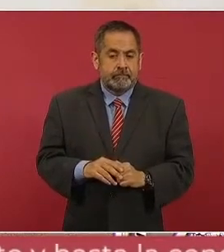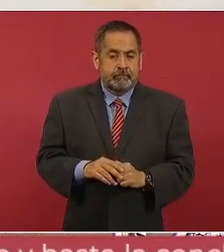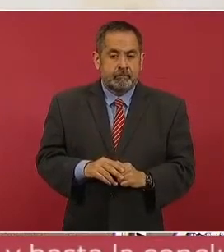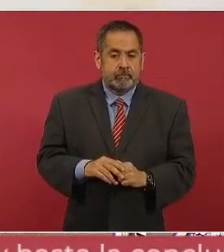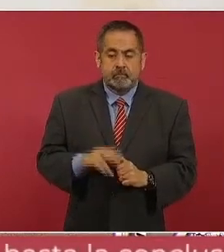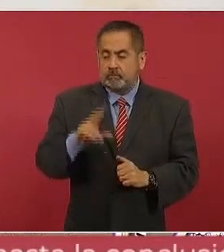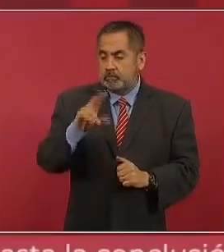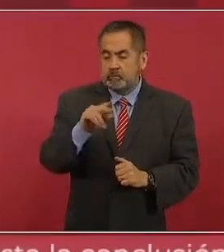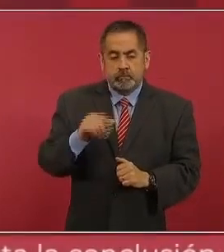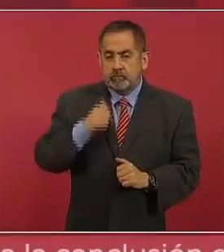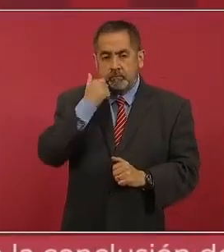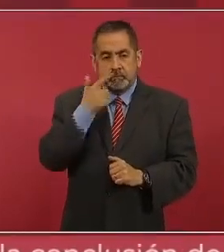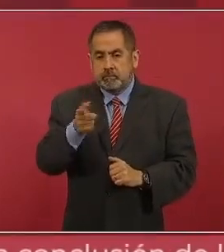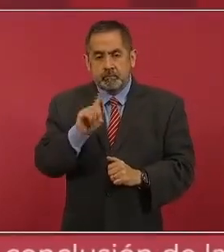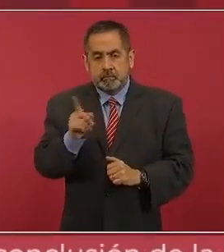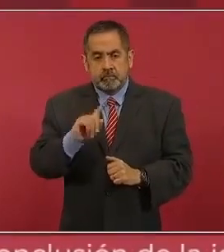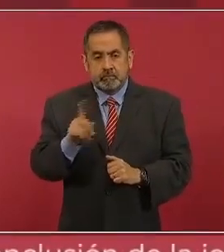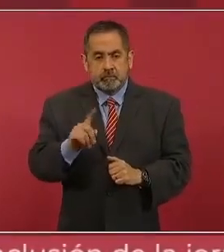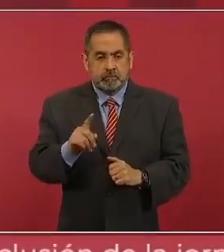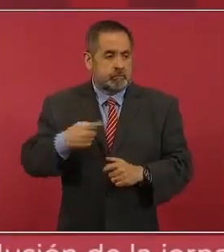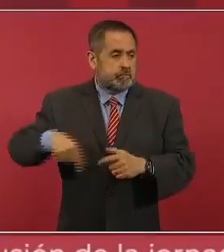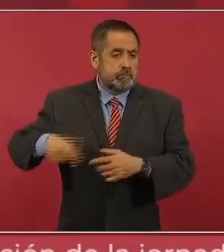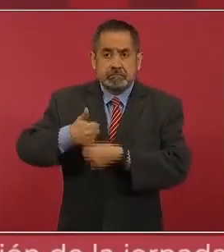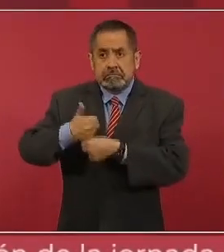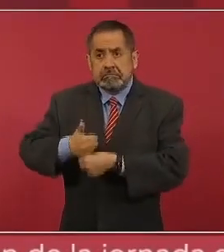y que no queremos nosotros padecer